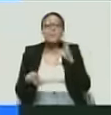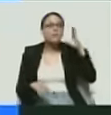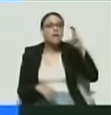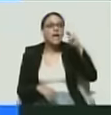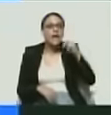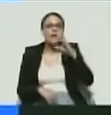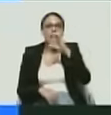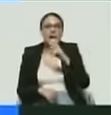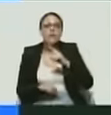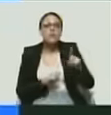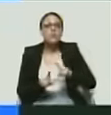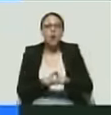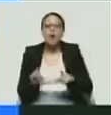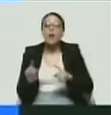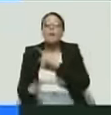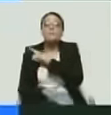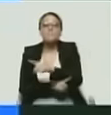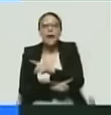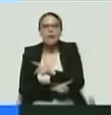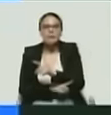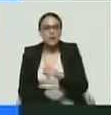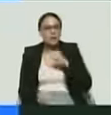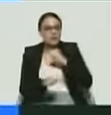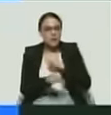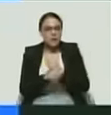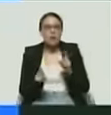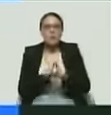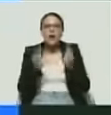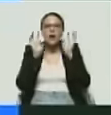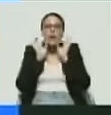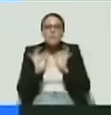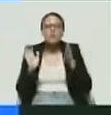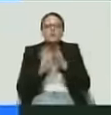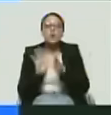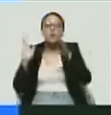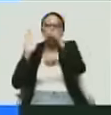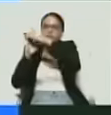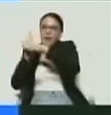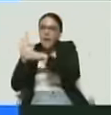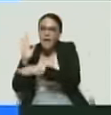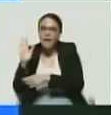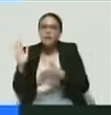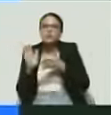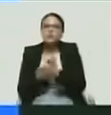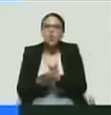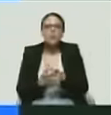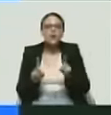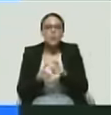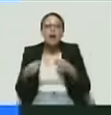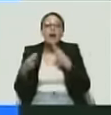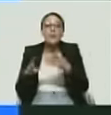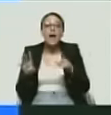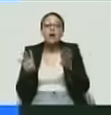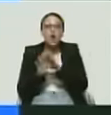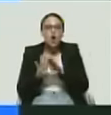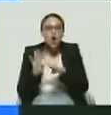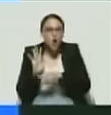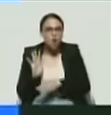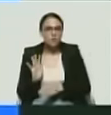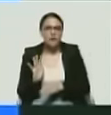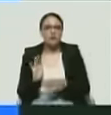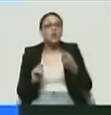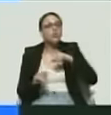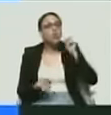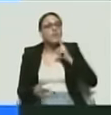se las detuvo oportunamente con una normativa que a mí me parece perfectamente lógica y loable. Primero, facilita el